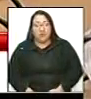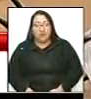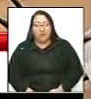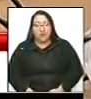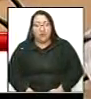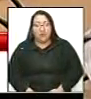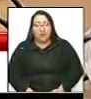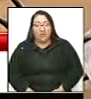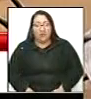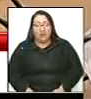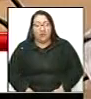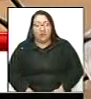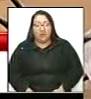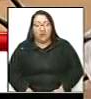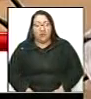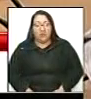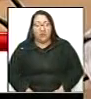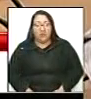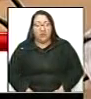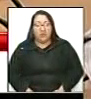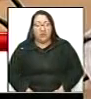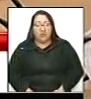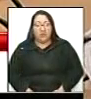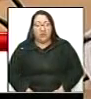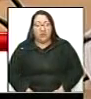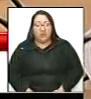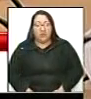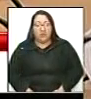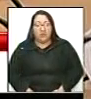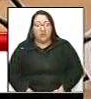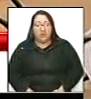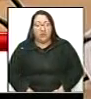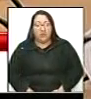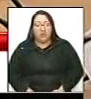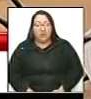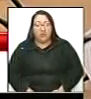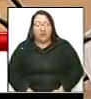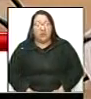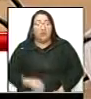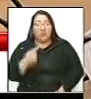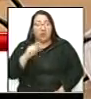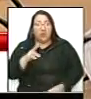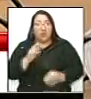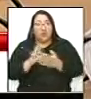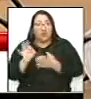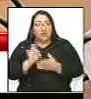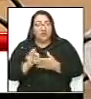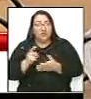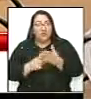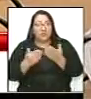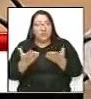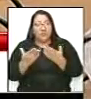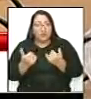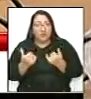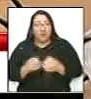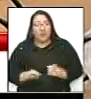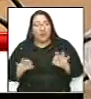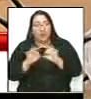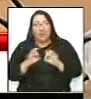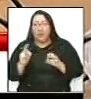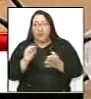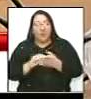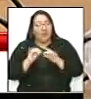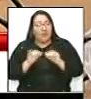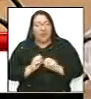a ser sujetos de análisis. A mí me parece que por eso la calificación que se nos ha puesto a consideración no